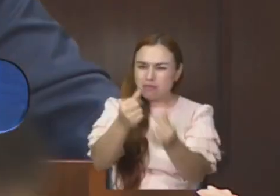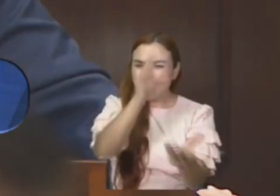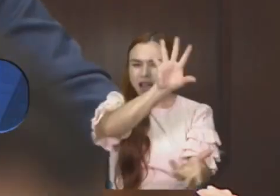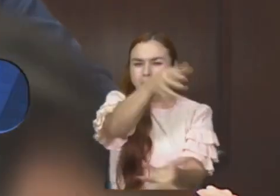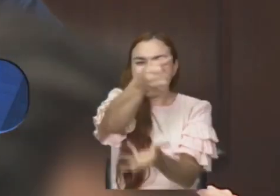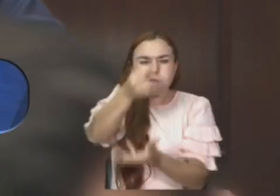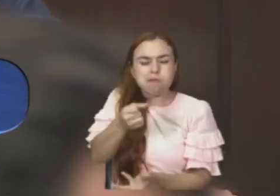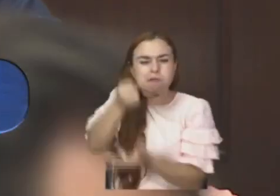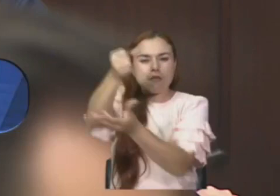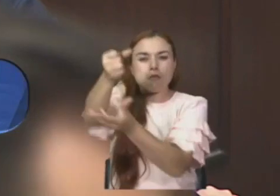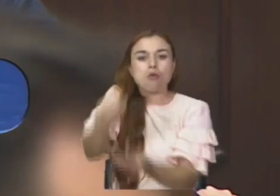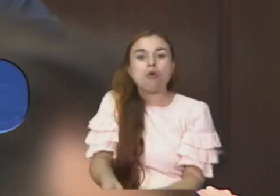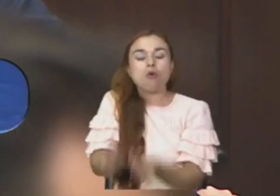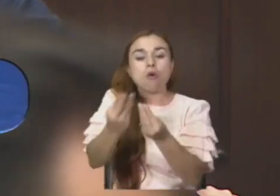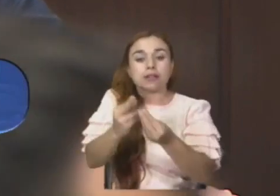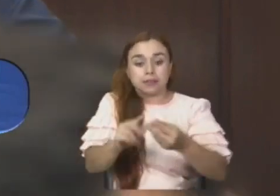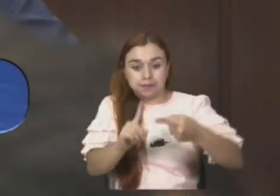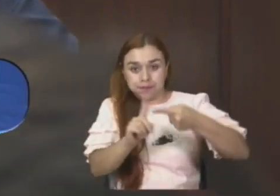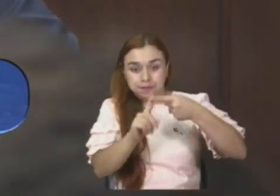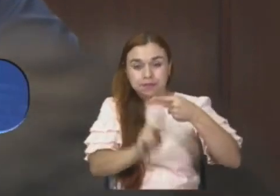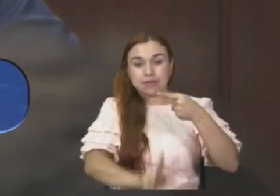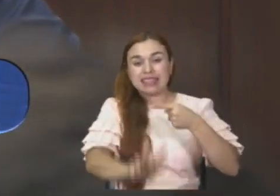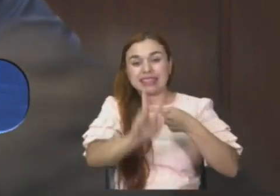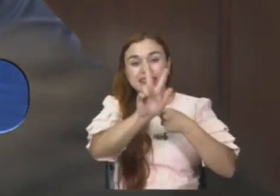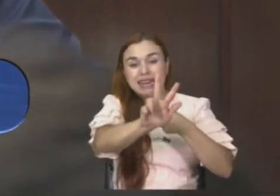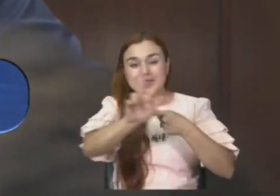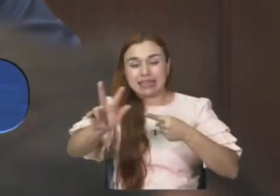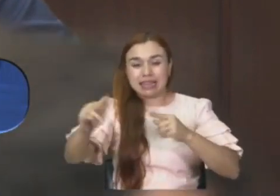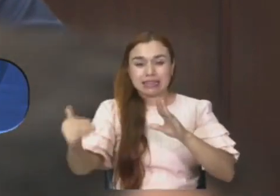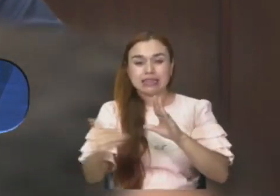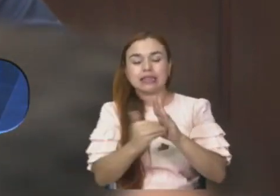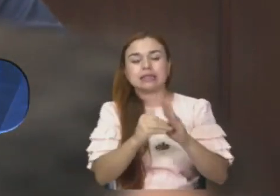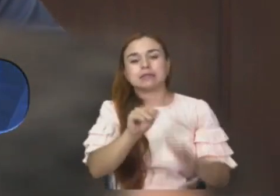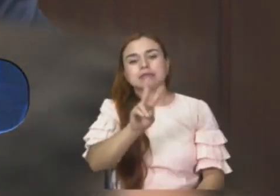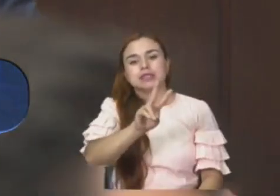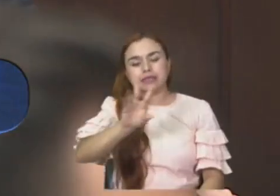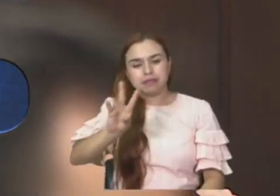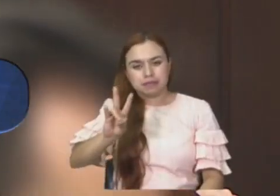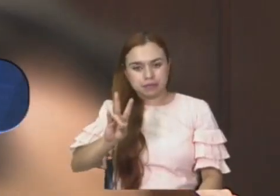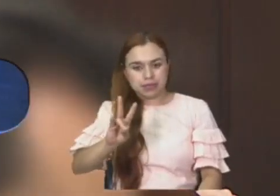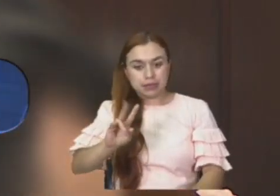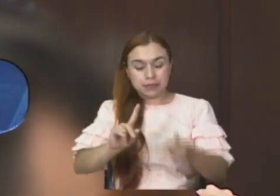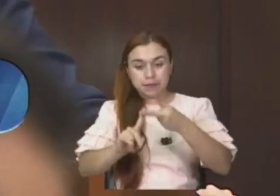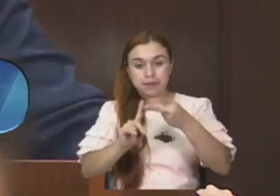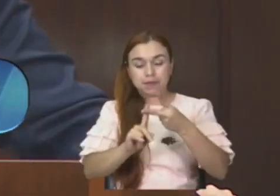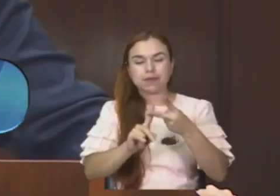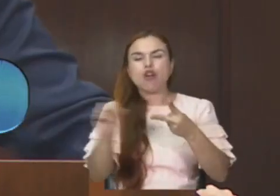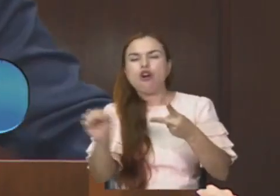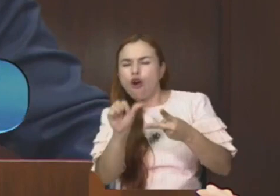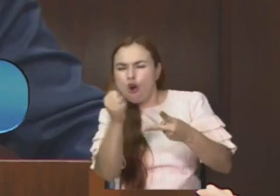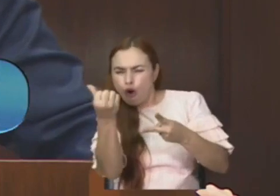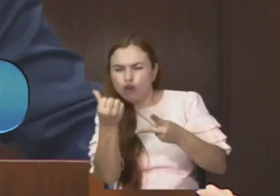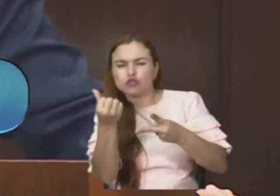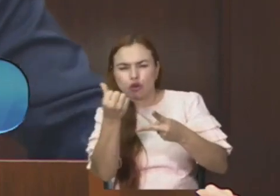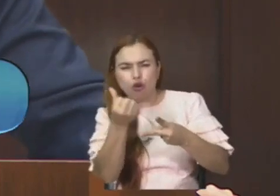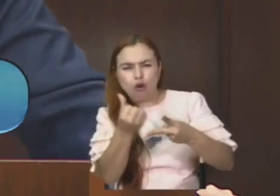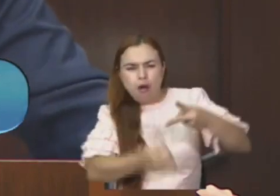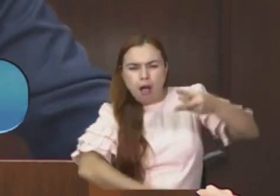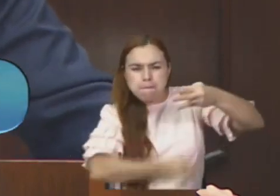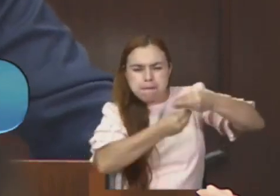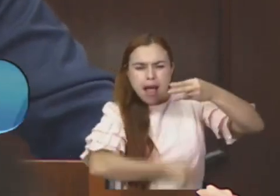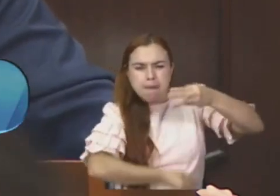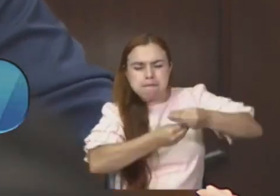suma de 33.027, regalías totales correspondientes a los años 2019, 2020 y